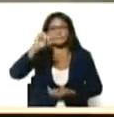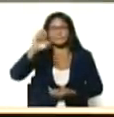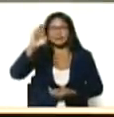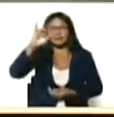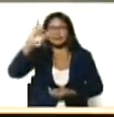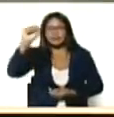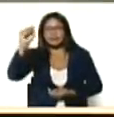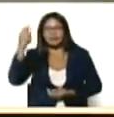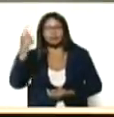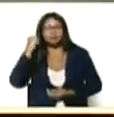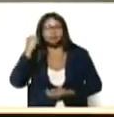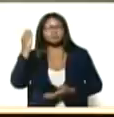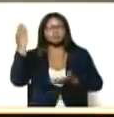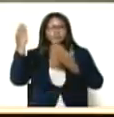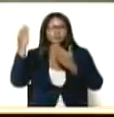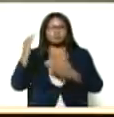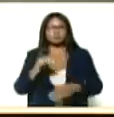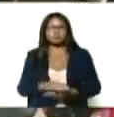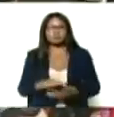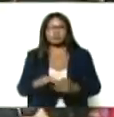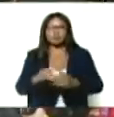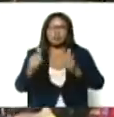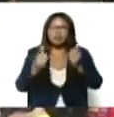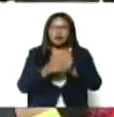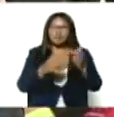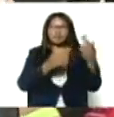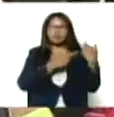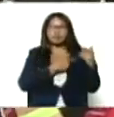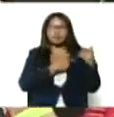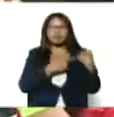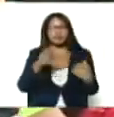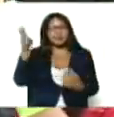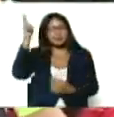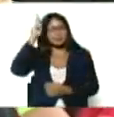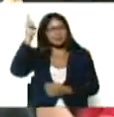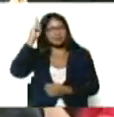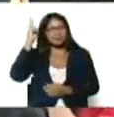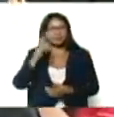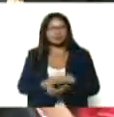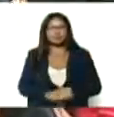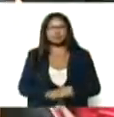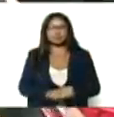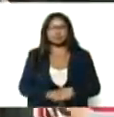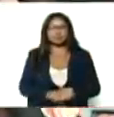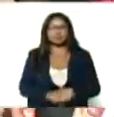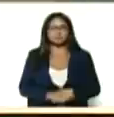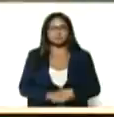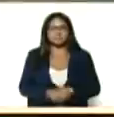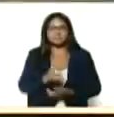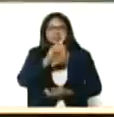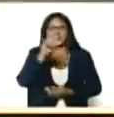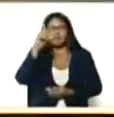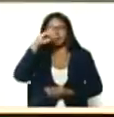mujeres, comisionada indígena. María Soledad, 100 años de María Soledad.